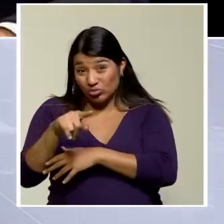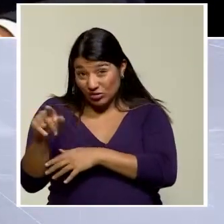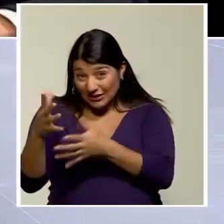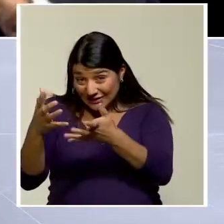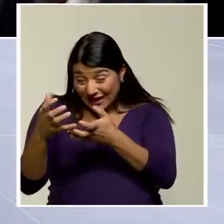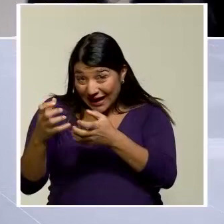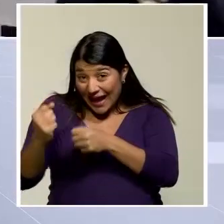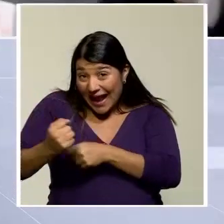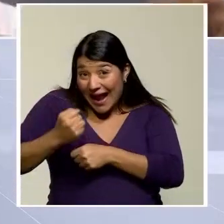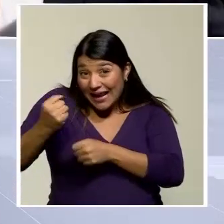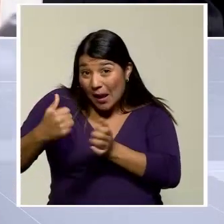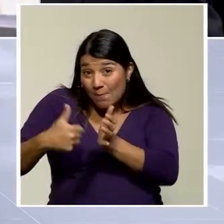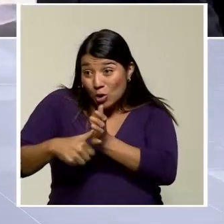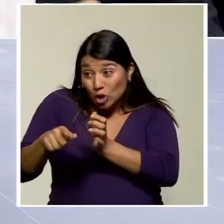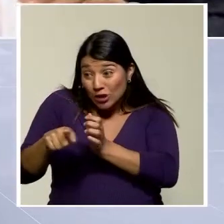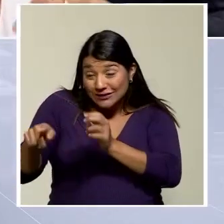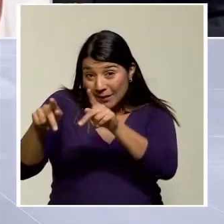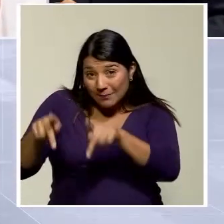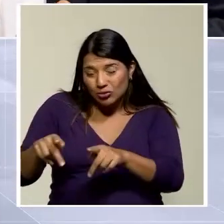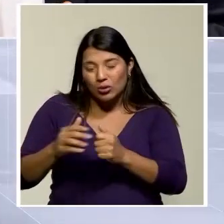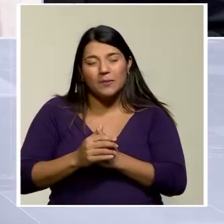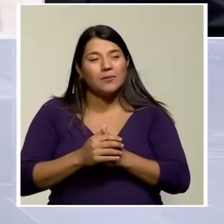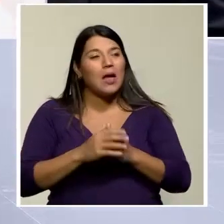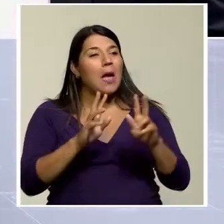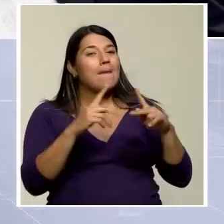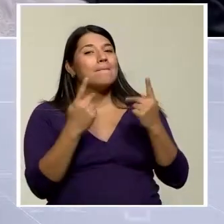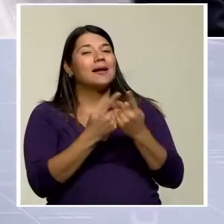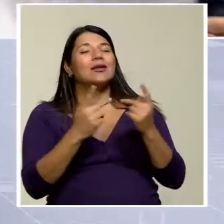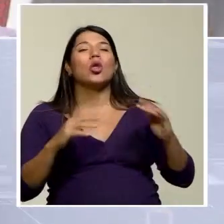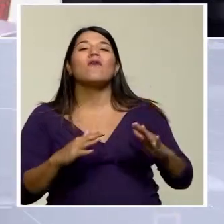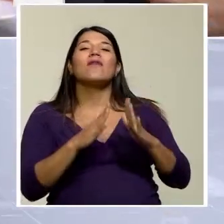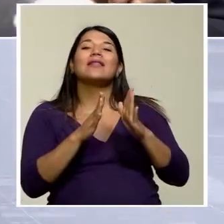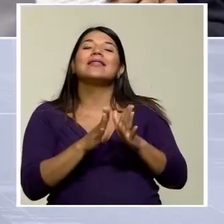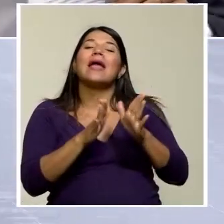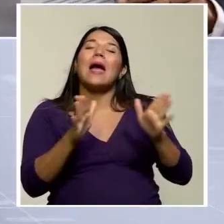ahí, pero sin duda el Frente Amplio es un partido